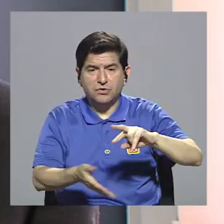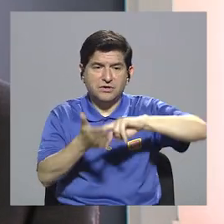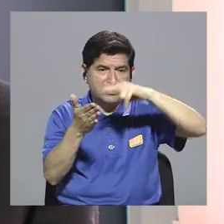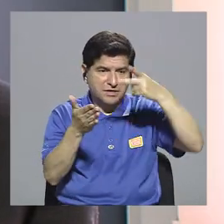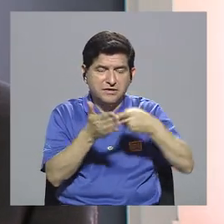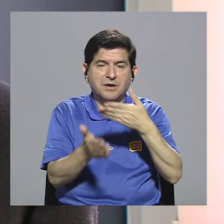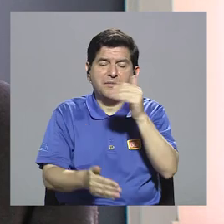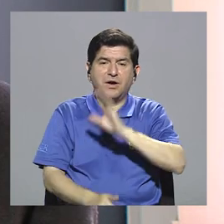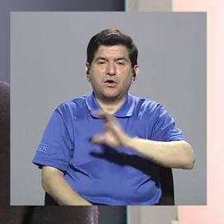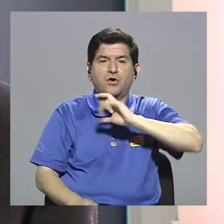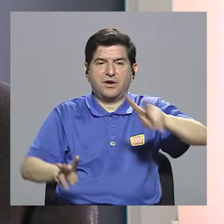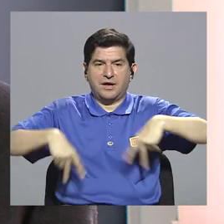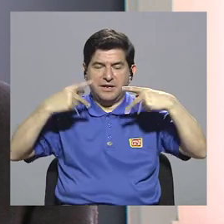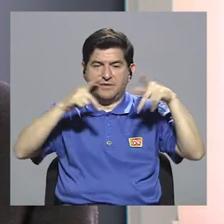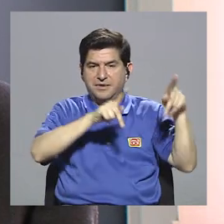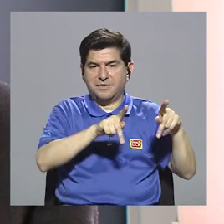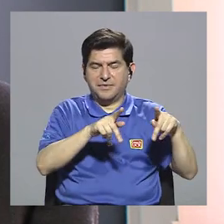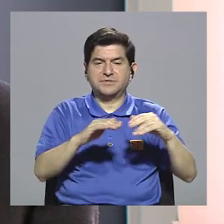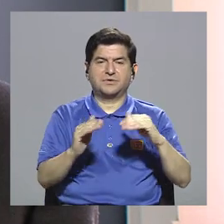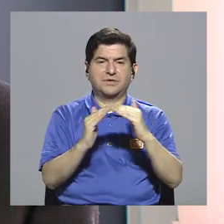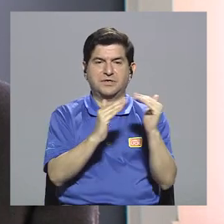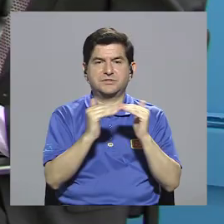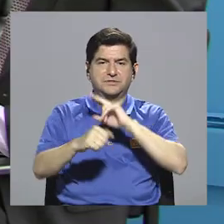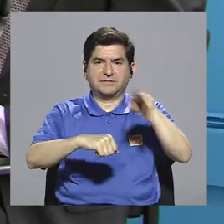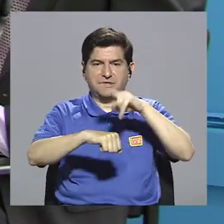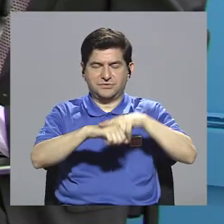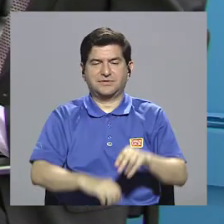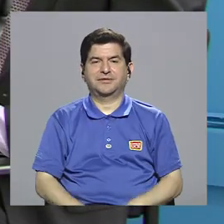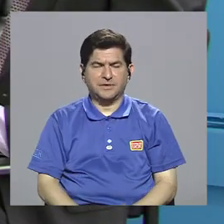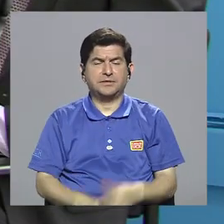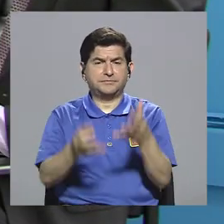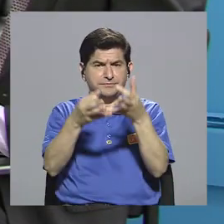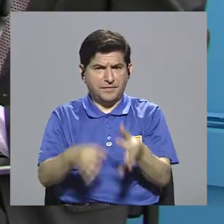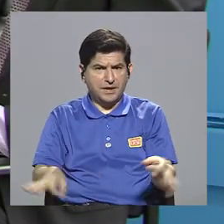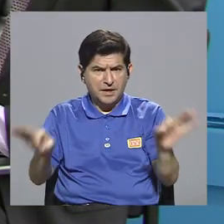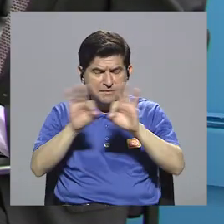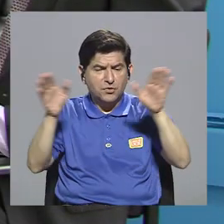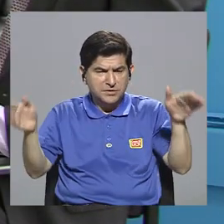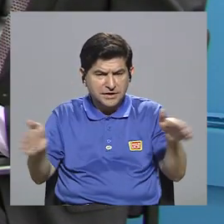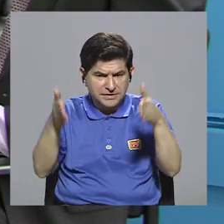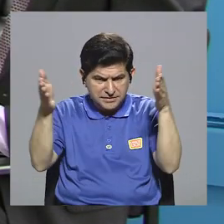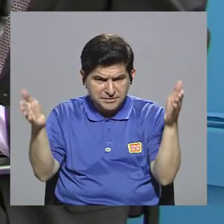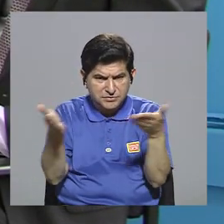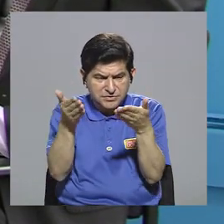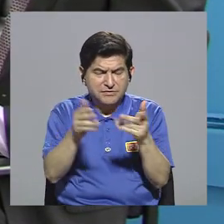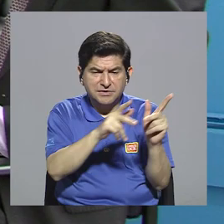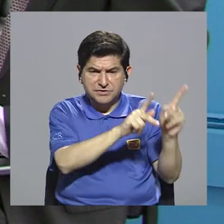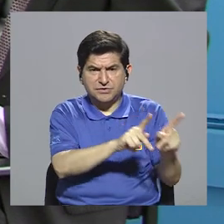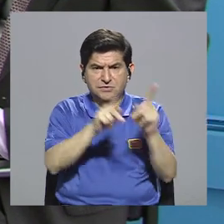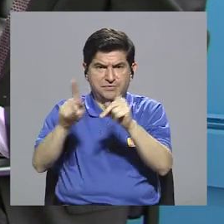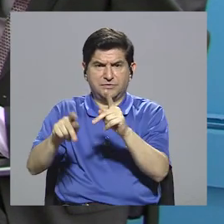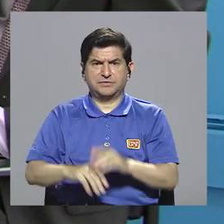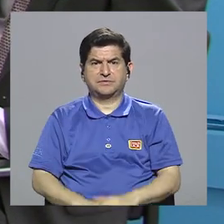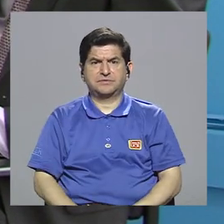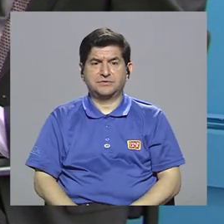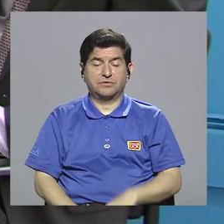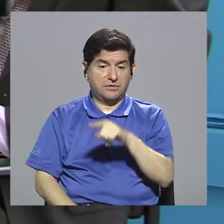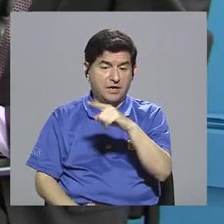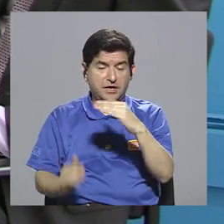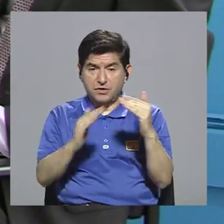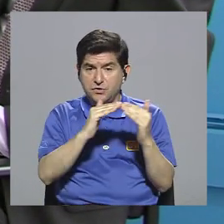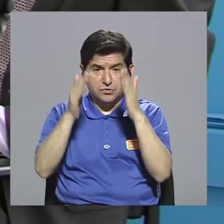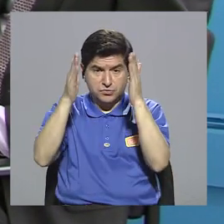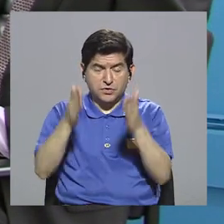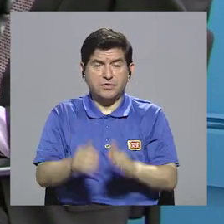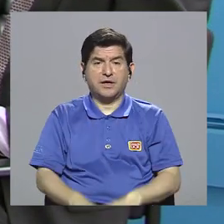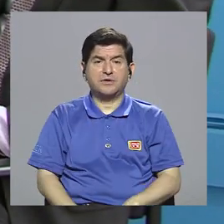de vida de la población y generaría si quiere preguntar de la importancia de motivar a las personas a los ciudadanos